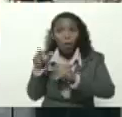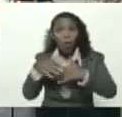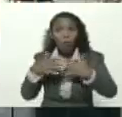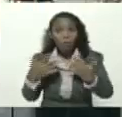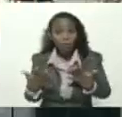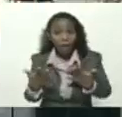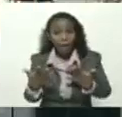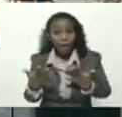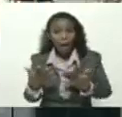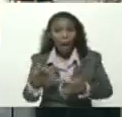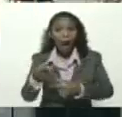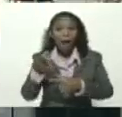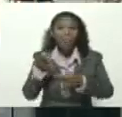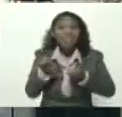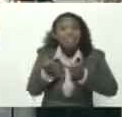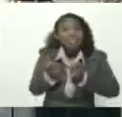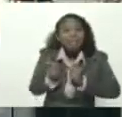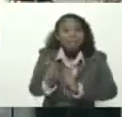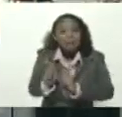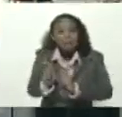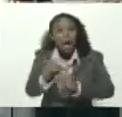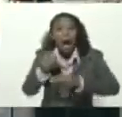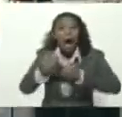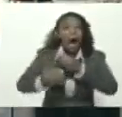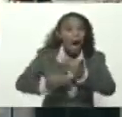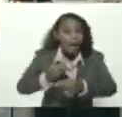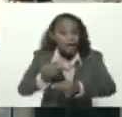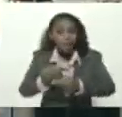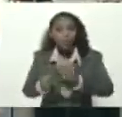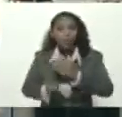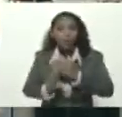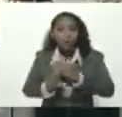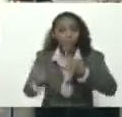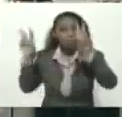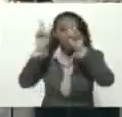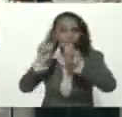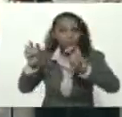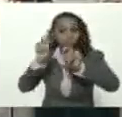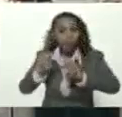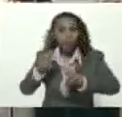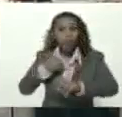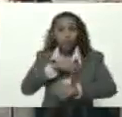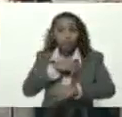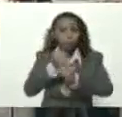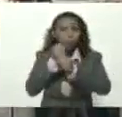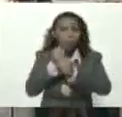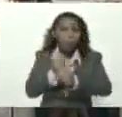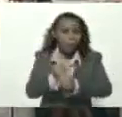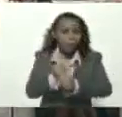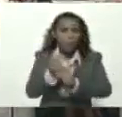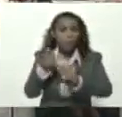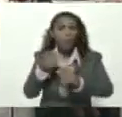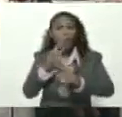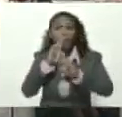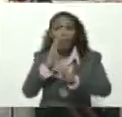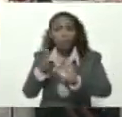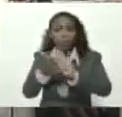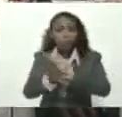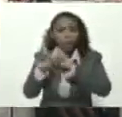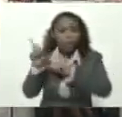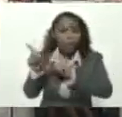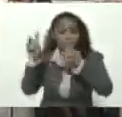que fue apenas un intento y que está en investigación y que esperaremos el desenlace de esta